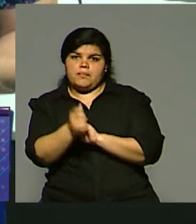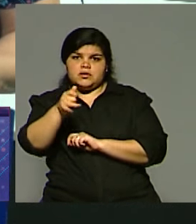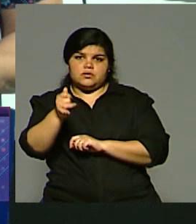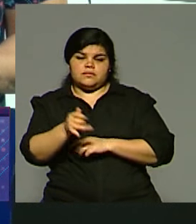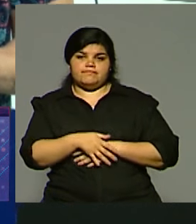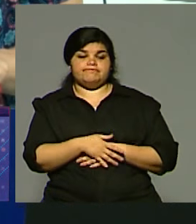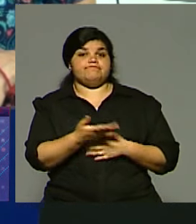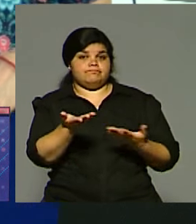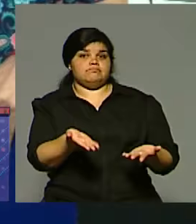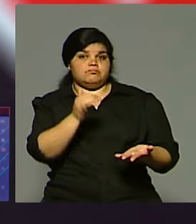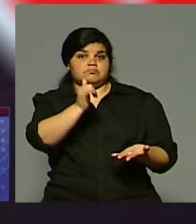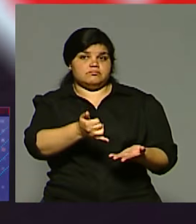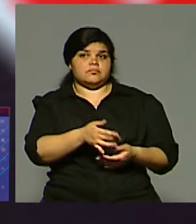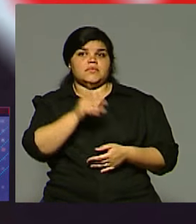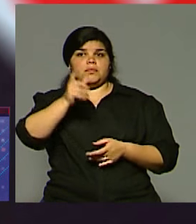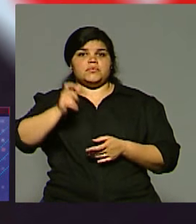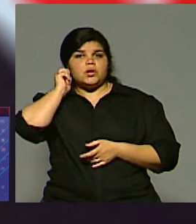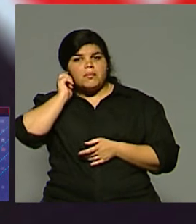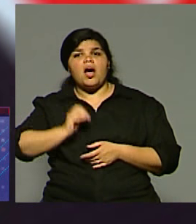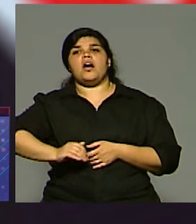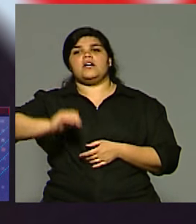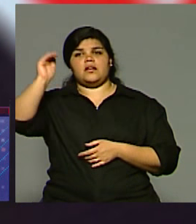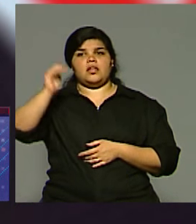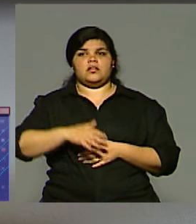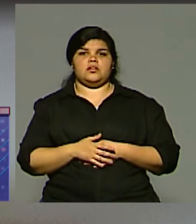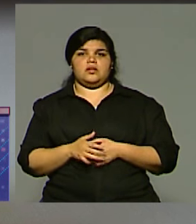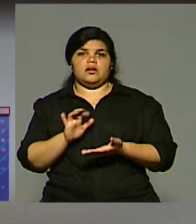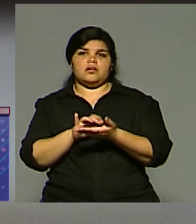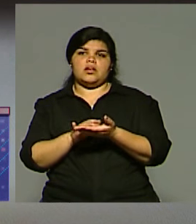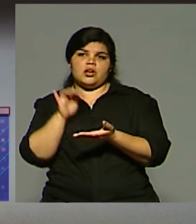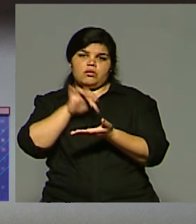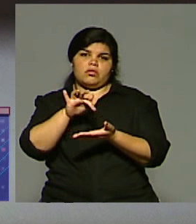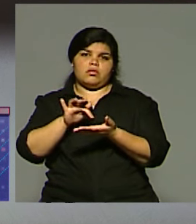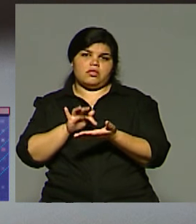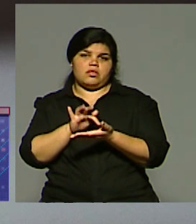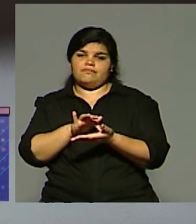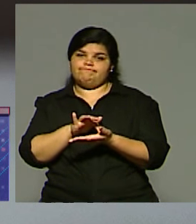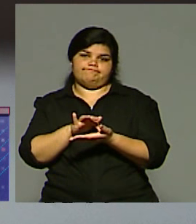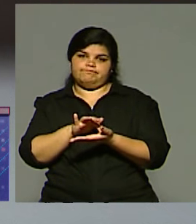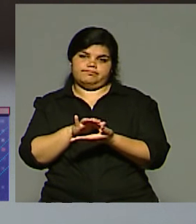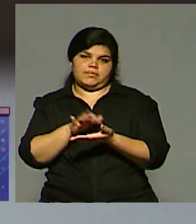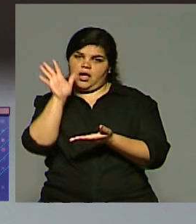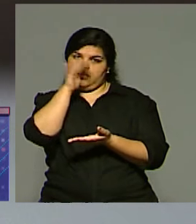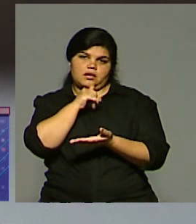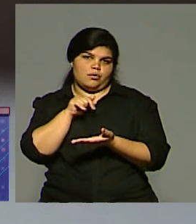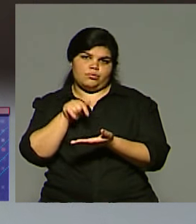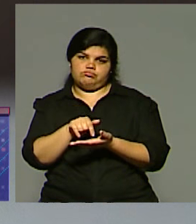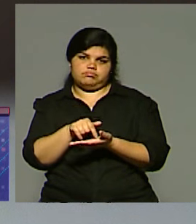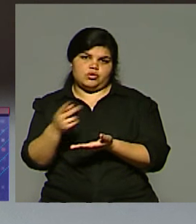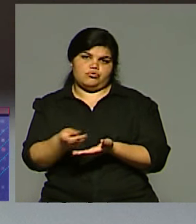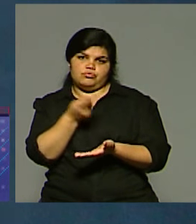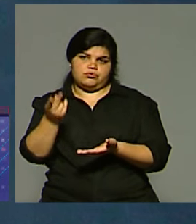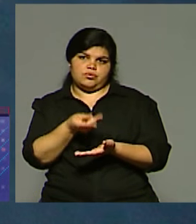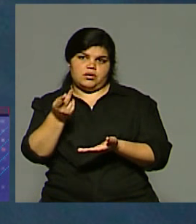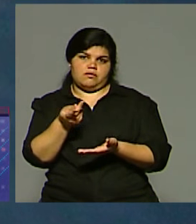creo que sí, el problema me parece que es con la gente grande que de repente dice, yo quiero un teléfono que tenga solamente teclitas, y bueno, ya esos son viejos. Entonces, al tener teclitas y